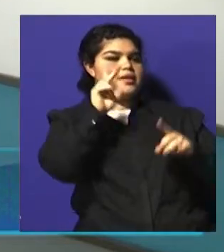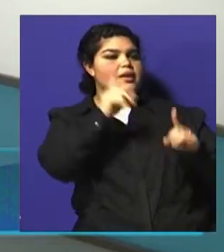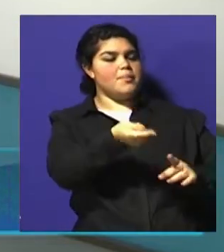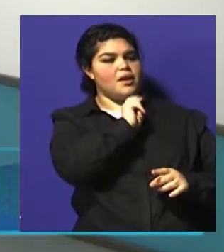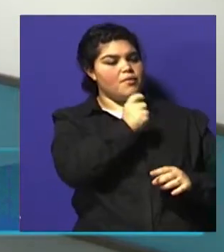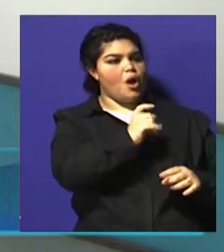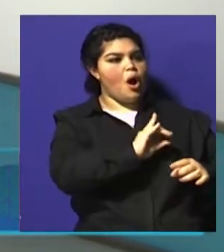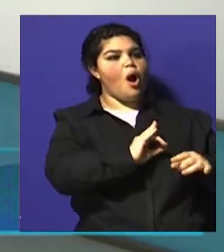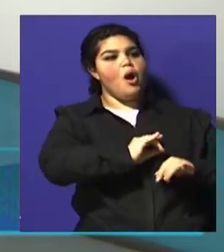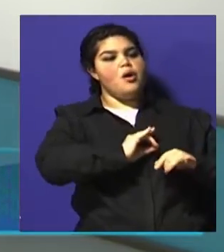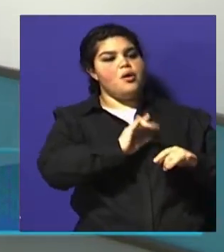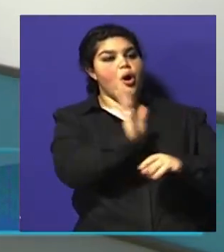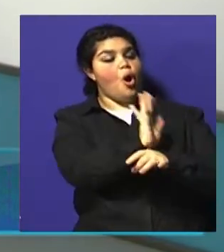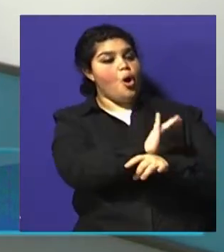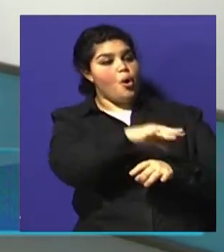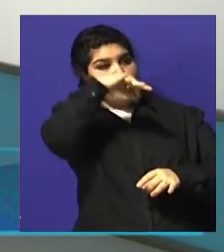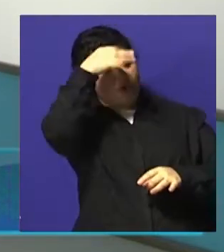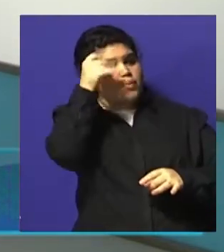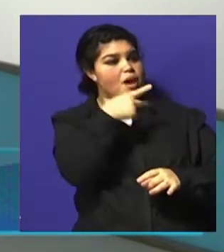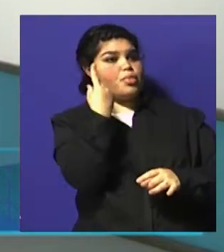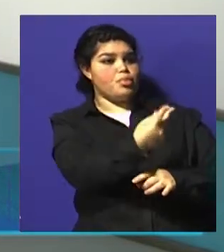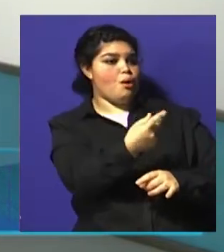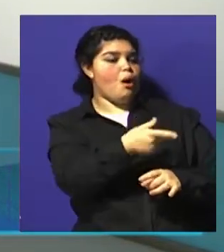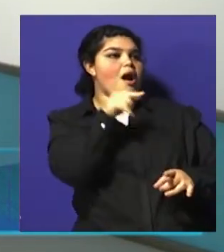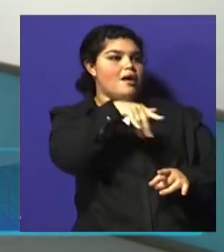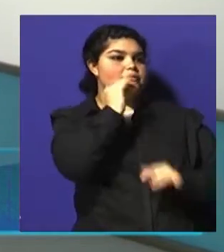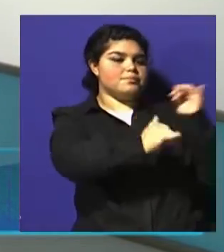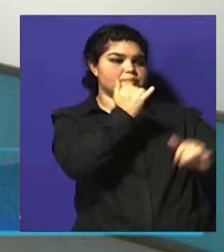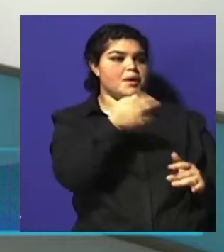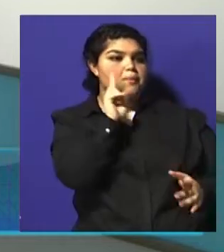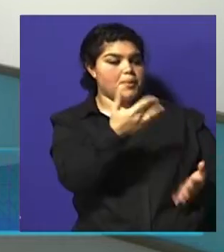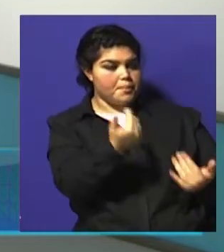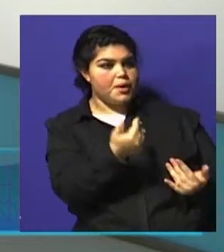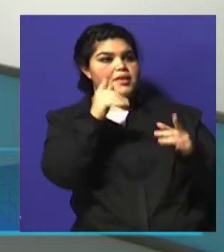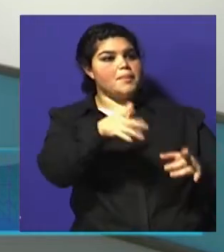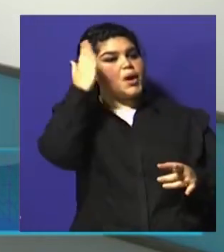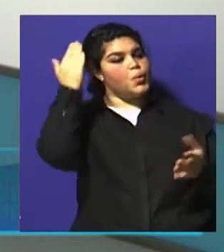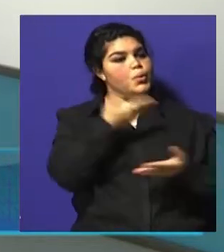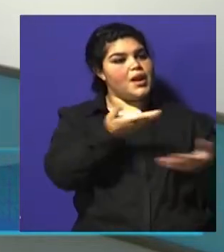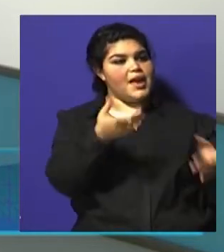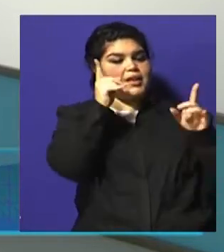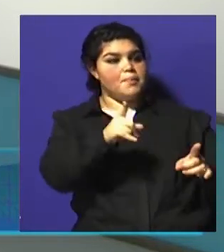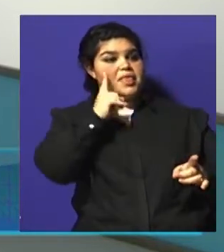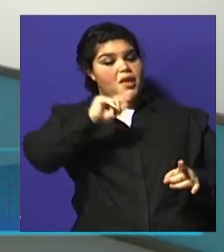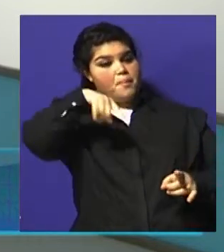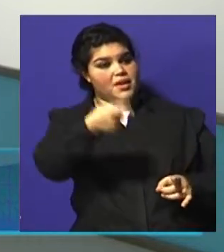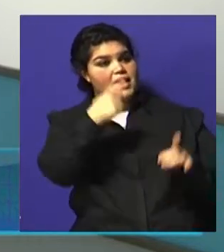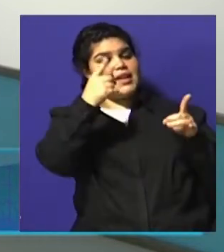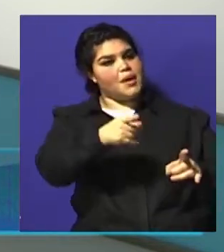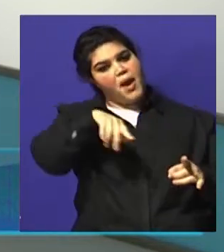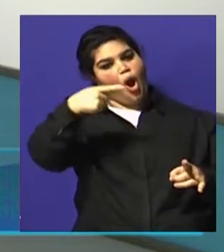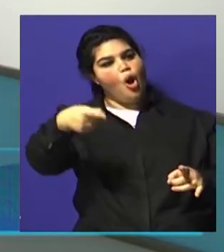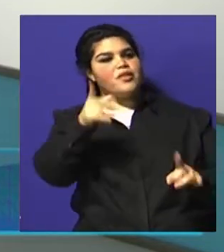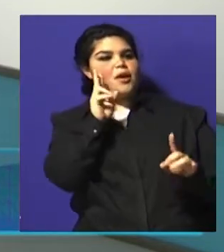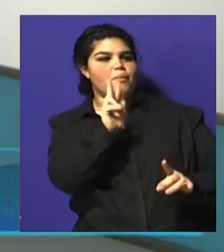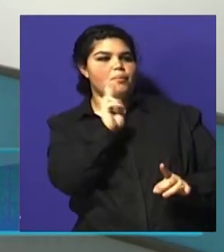obras mendocinas que están allí presentes en la Fiesta Nacional del Teatro. Así que lo pueden ver seguramente en Cultura al Aire mañana, y las ediciones que